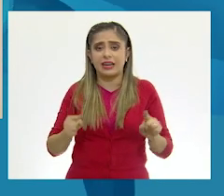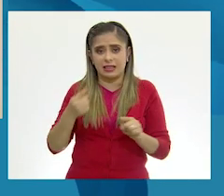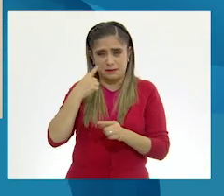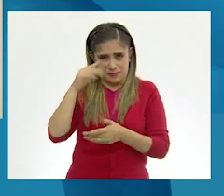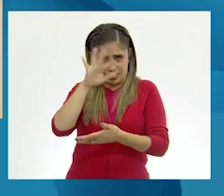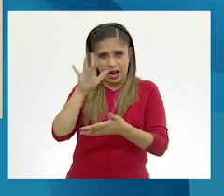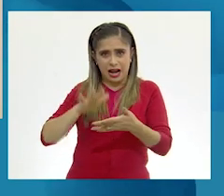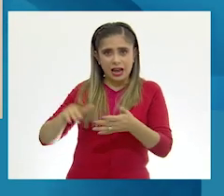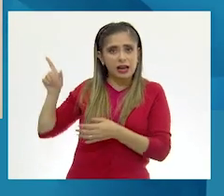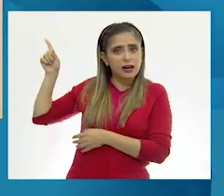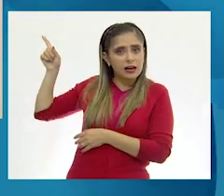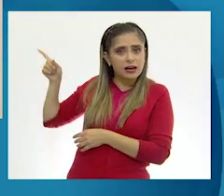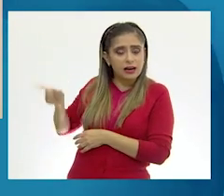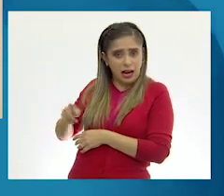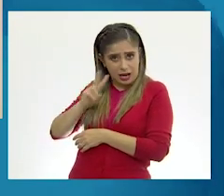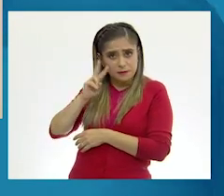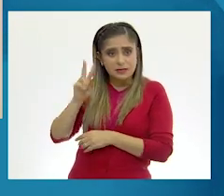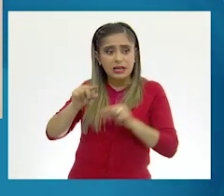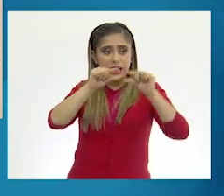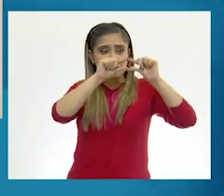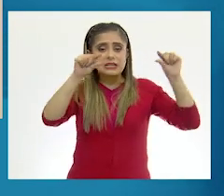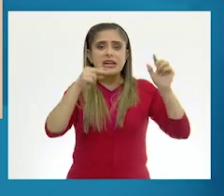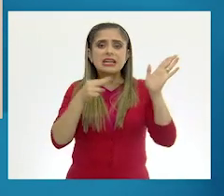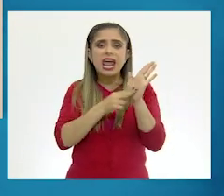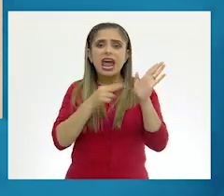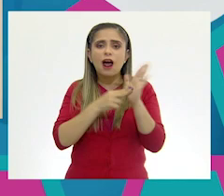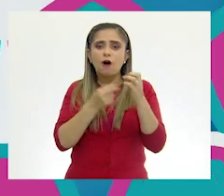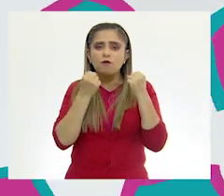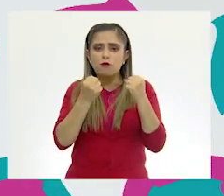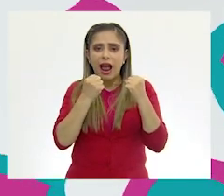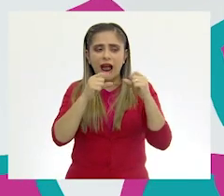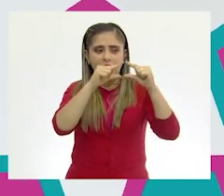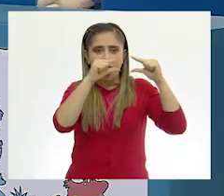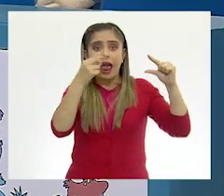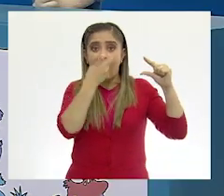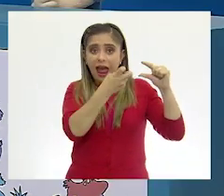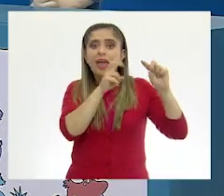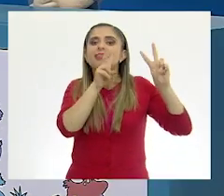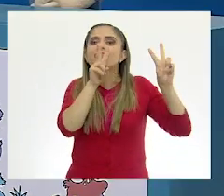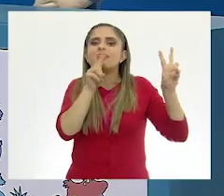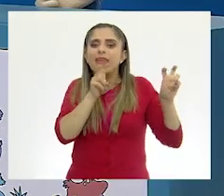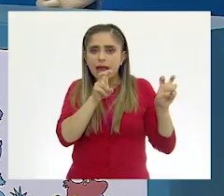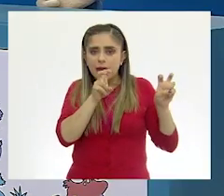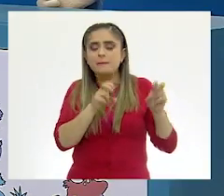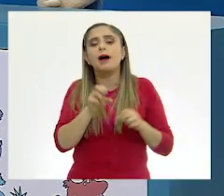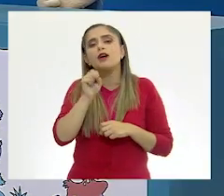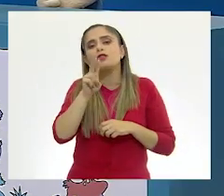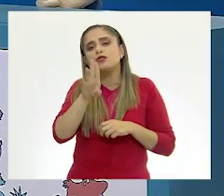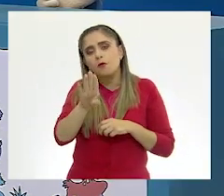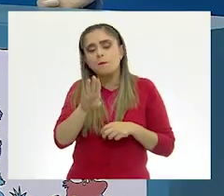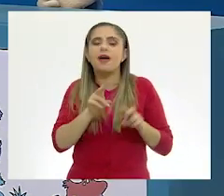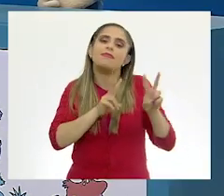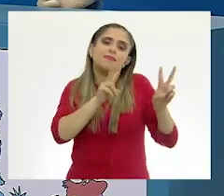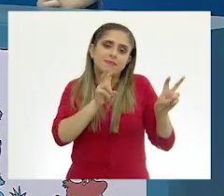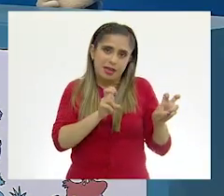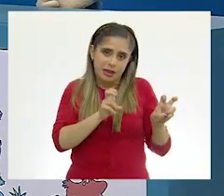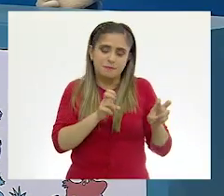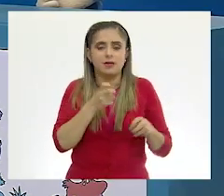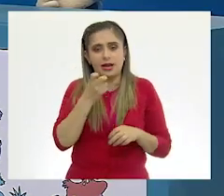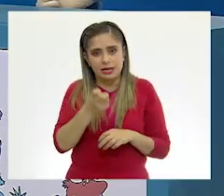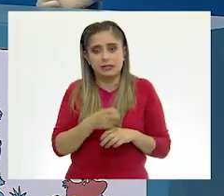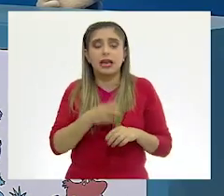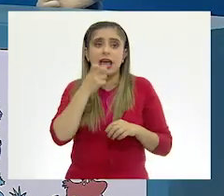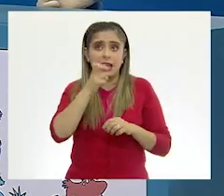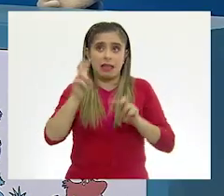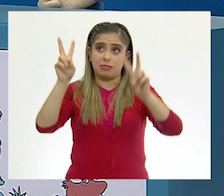cuenta? Sí, está en negritas, ¿no? Sí, maestra. Así es. La importancia de los subtemas es que nos permiten atender el